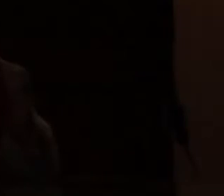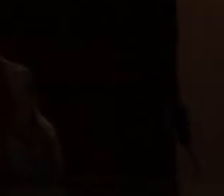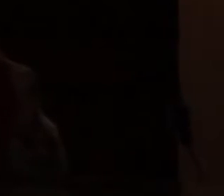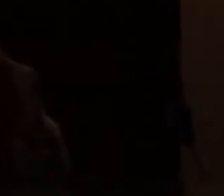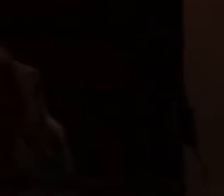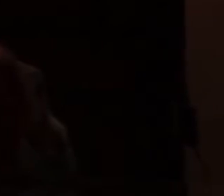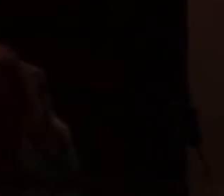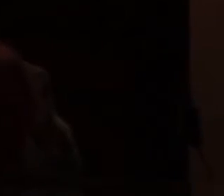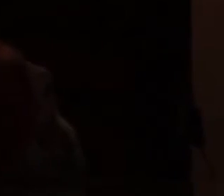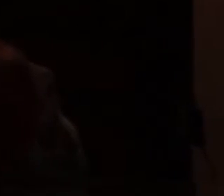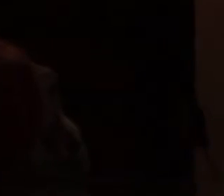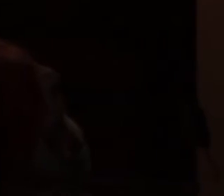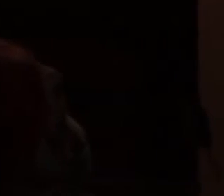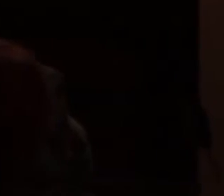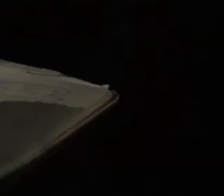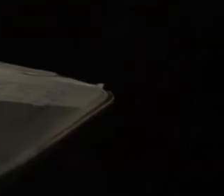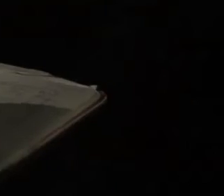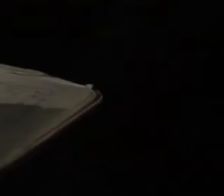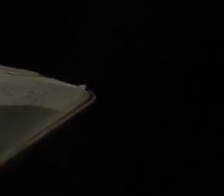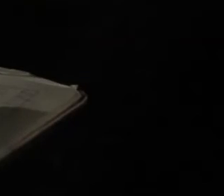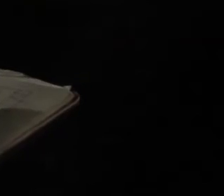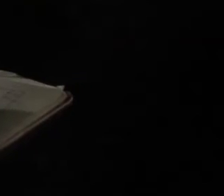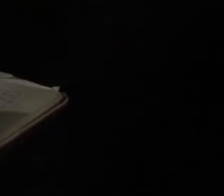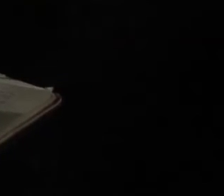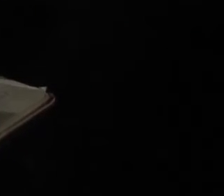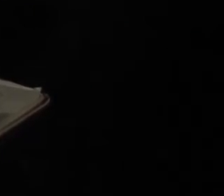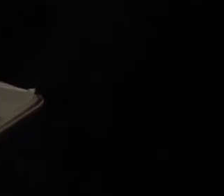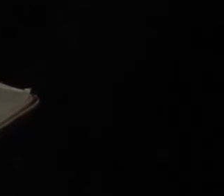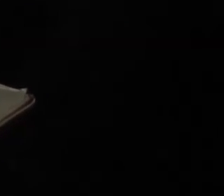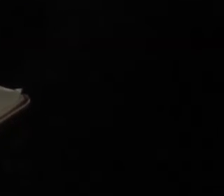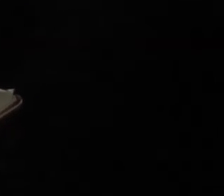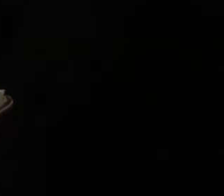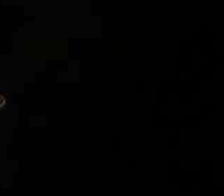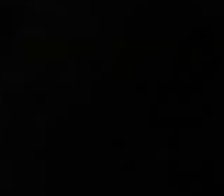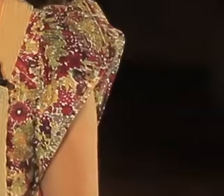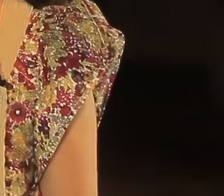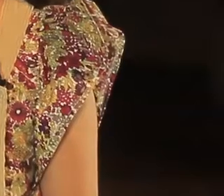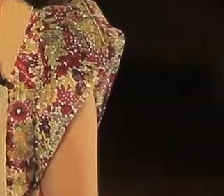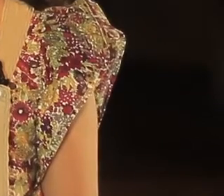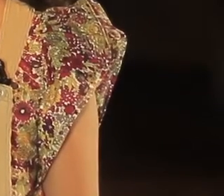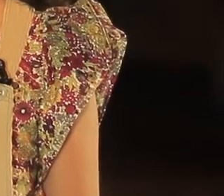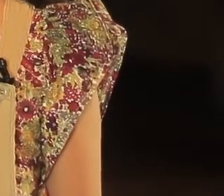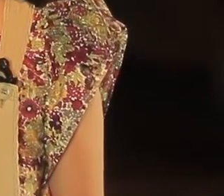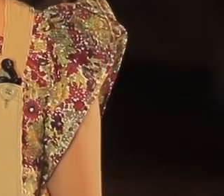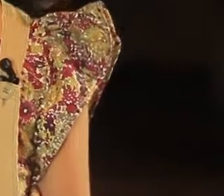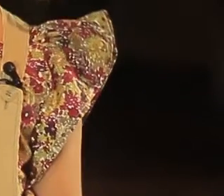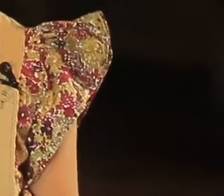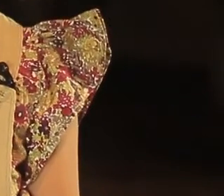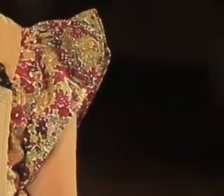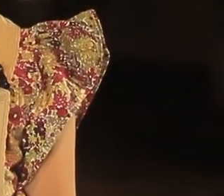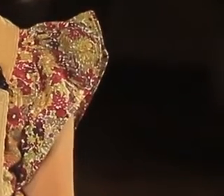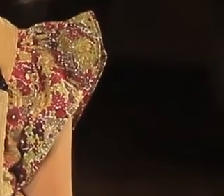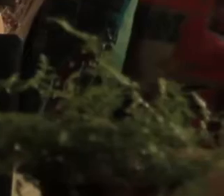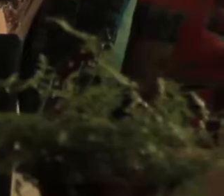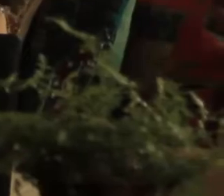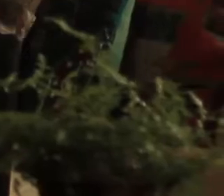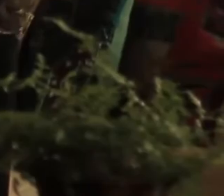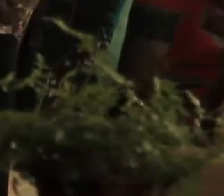repente, ¡puf!, se fue la luz. Y me tocó terminarlas con la linterna de mi papá. Con esa, Grupo EPM es